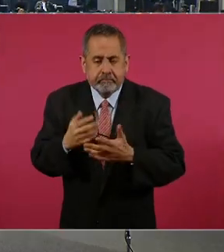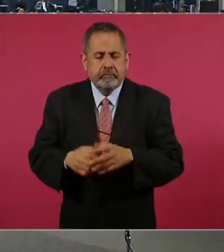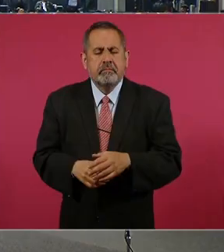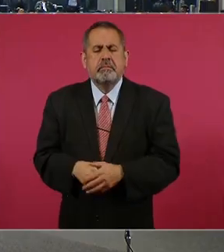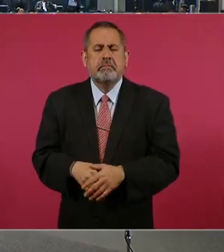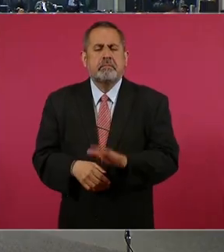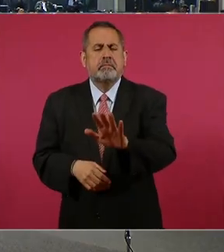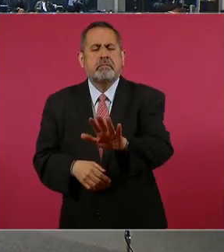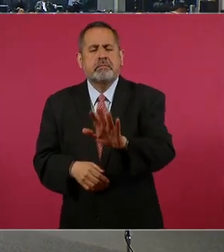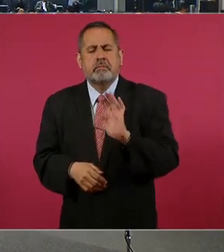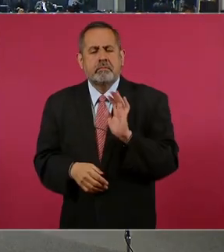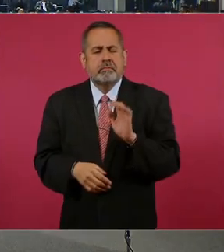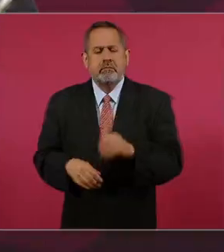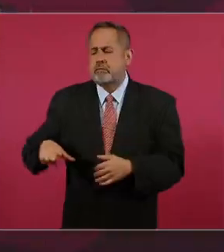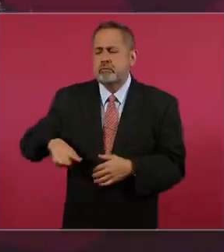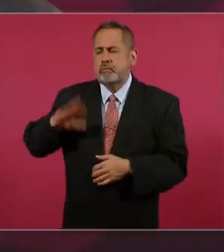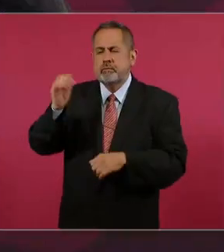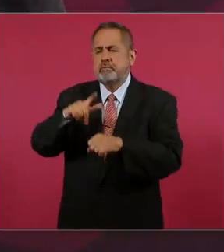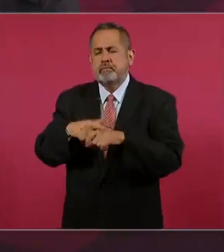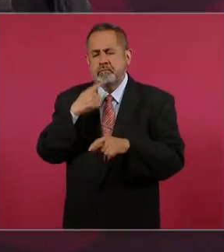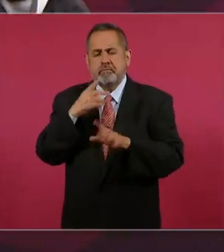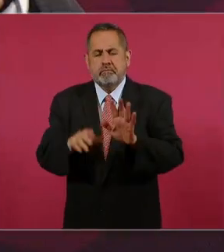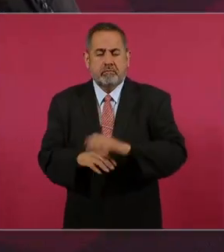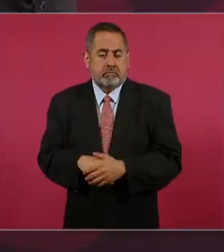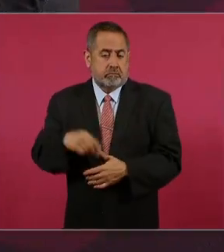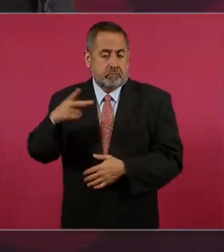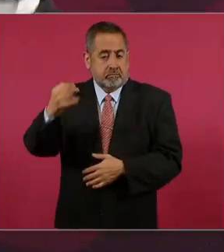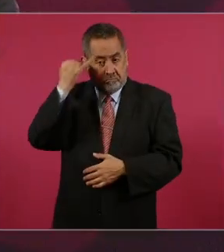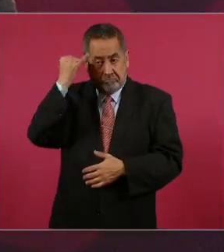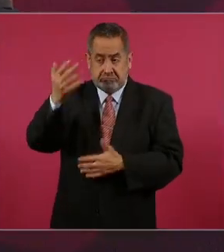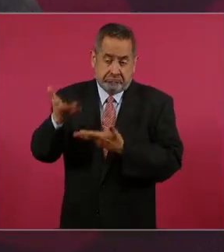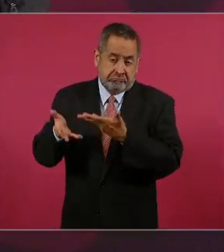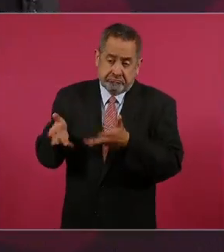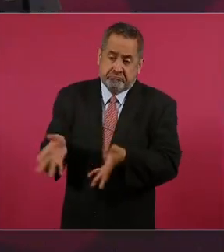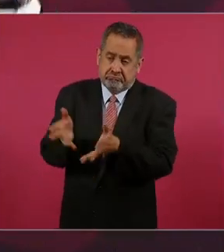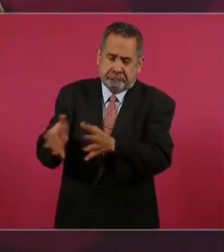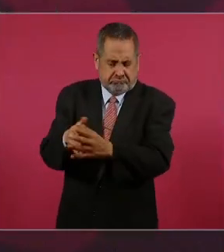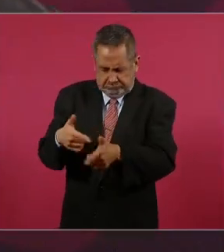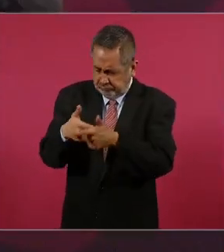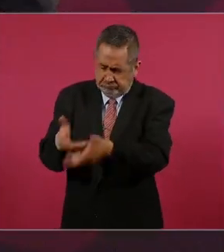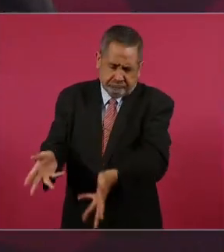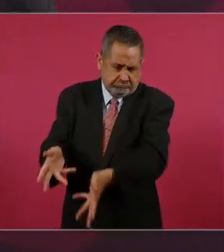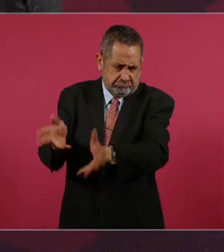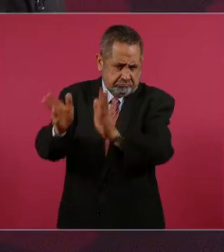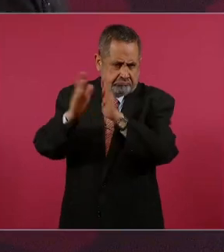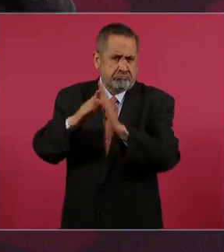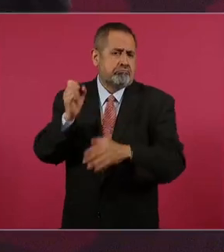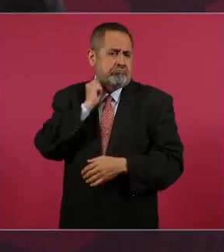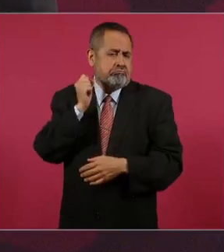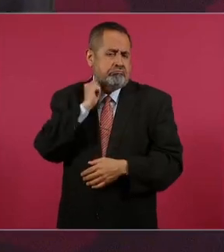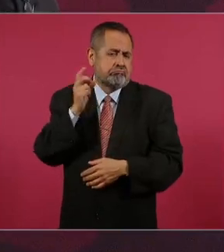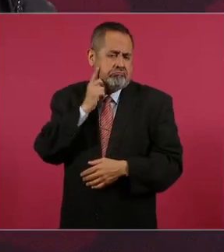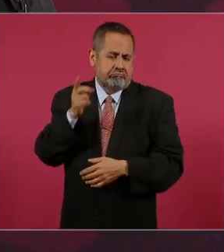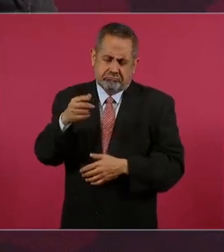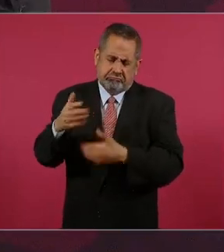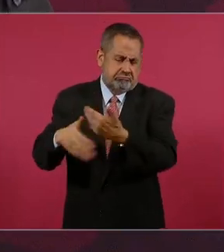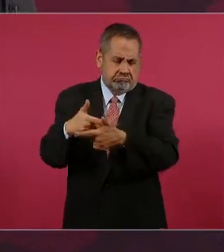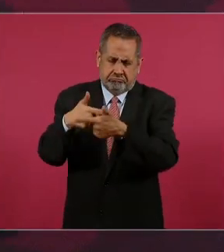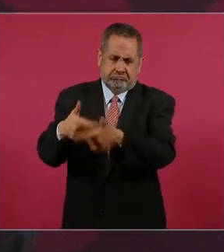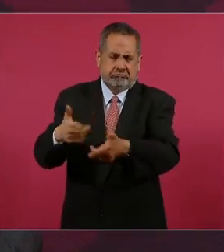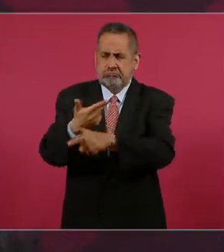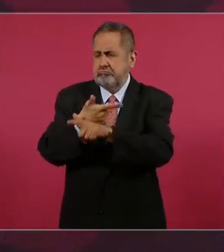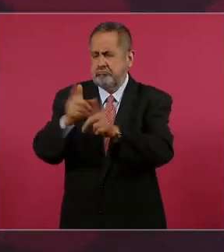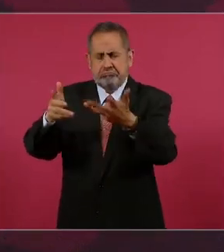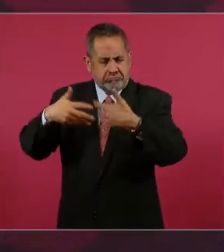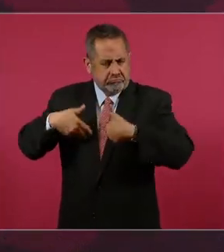por parte del gobierno federal si él lo está promoviendo que lo haga y los senadores y los diputados son